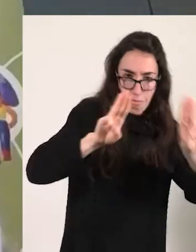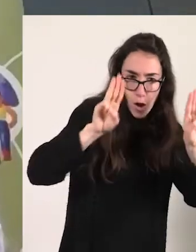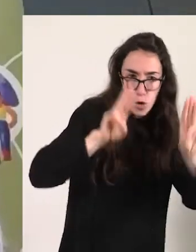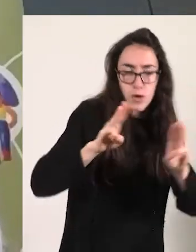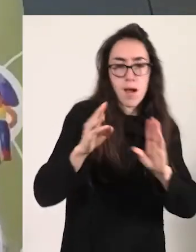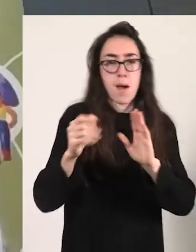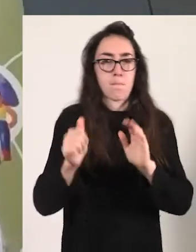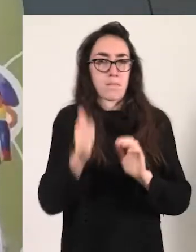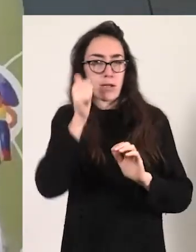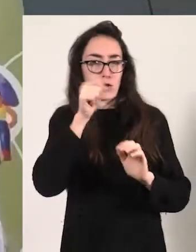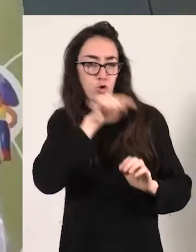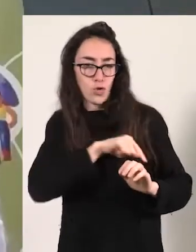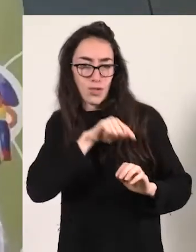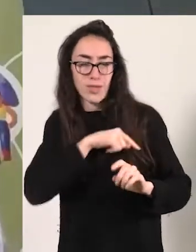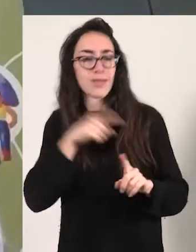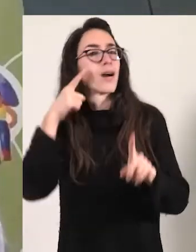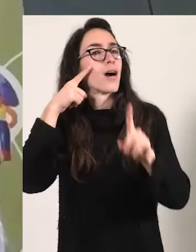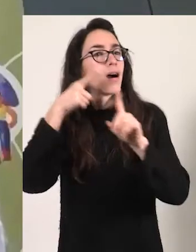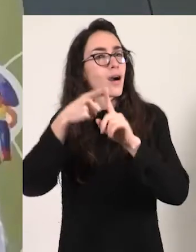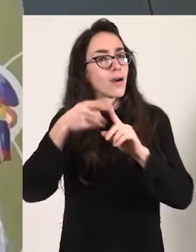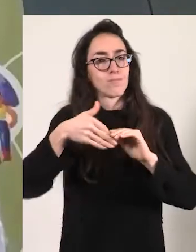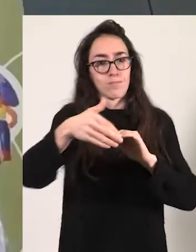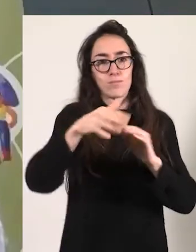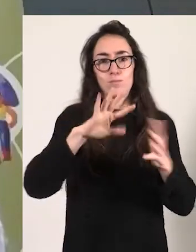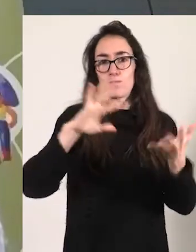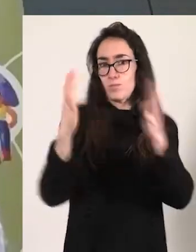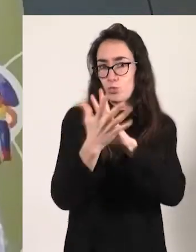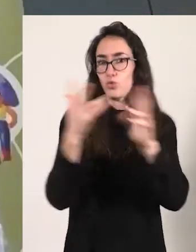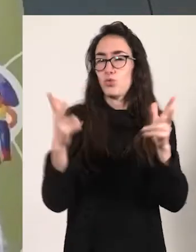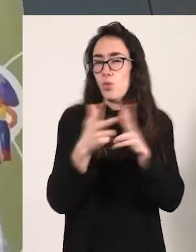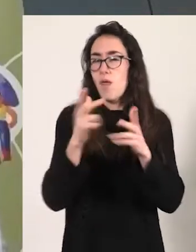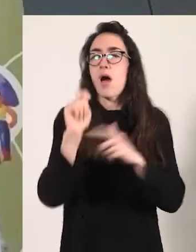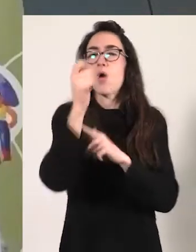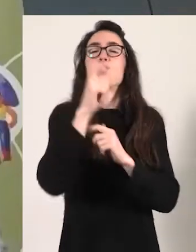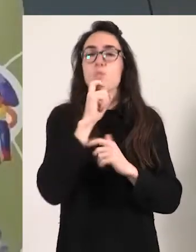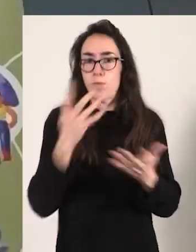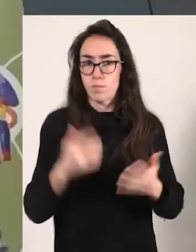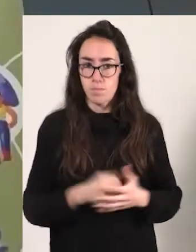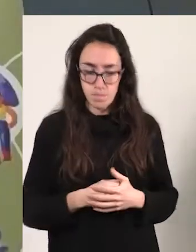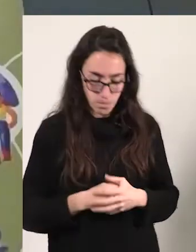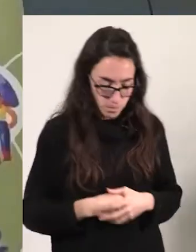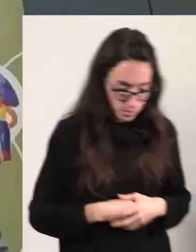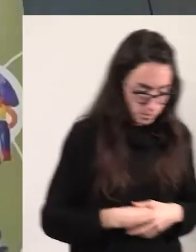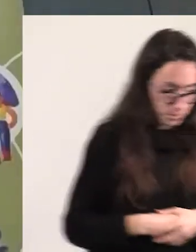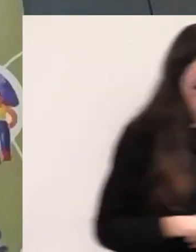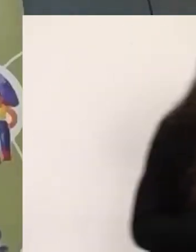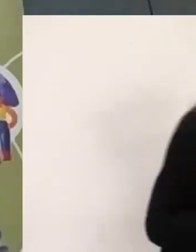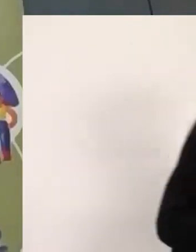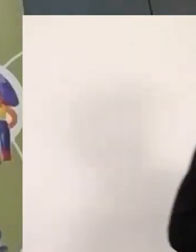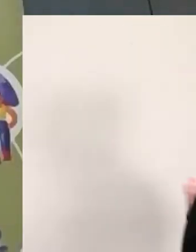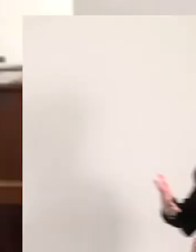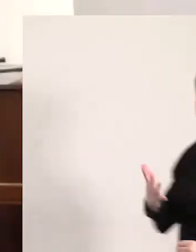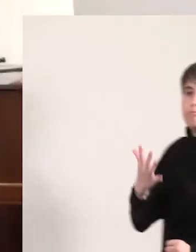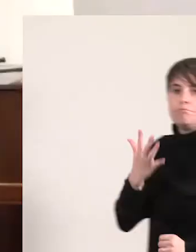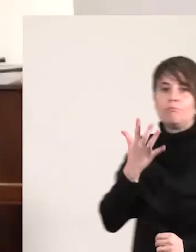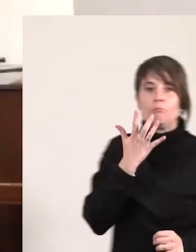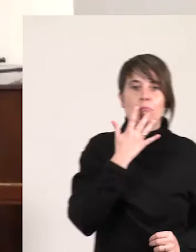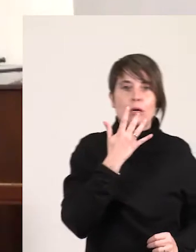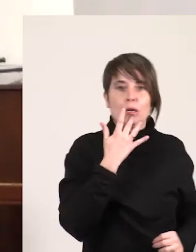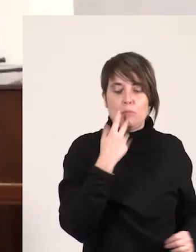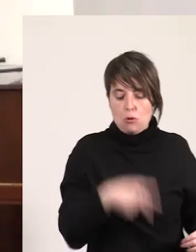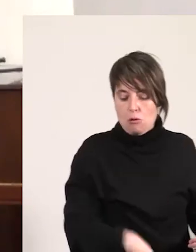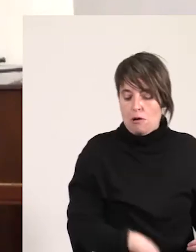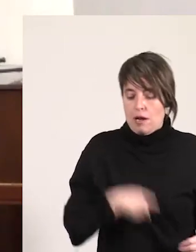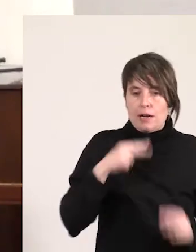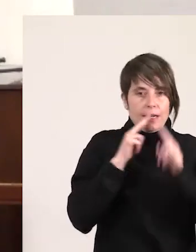poco de pedagogía, un poco más de conciencia para precisamente lograr esa transformación social. Bueno, en términos